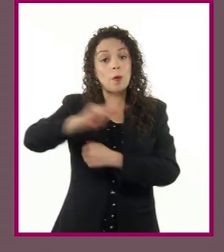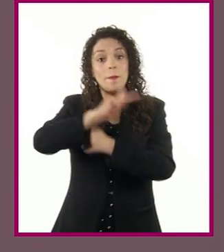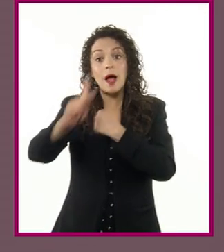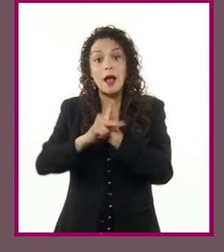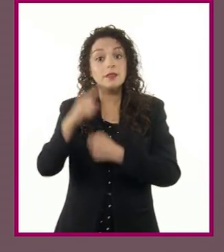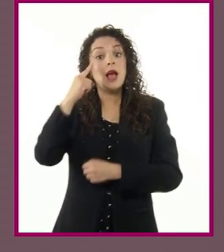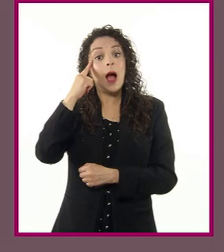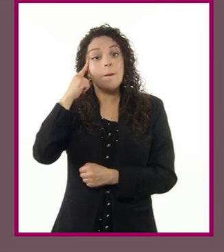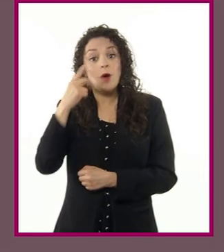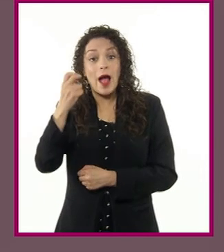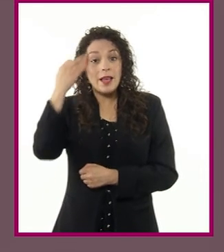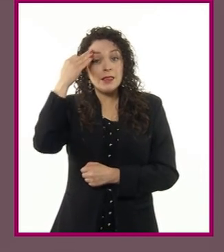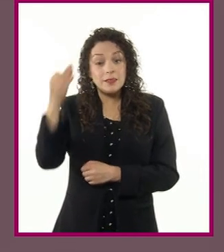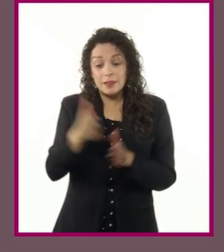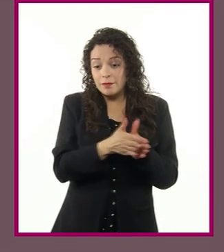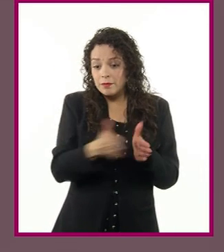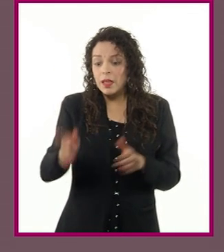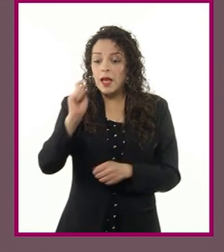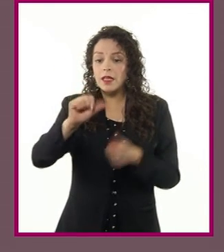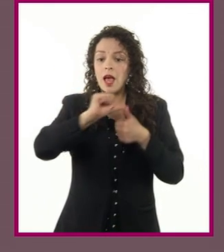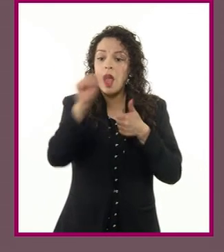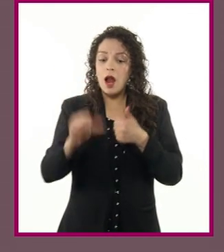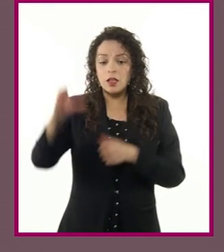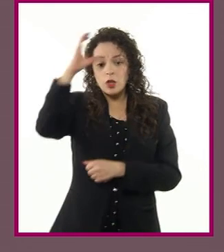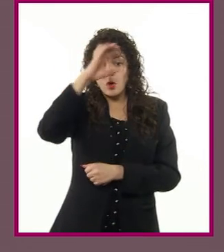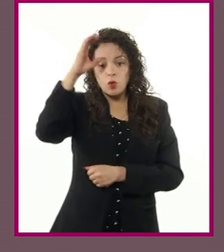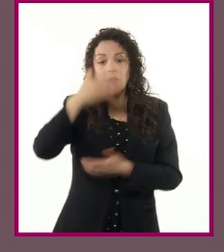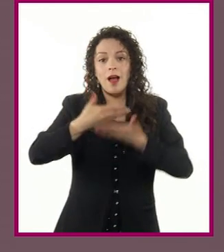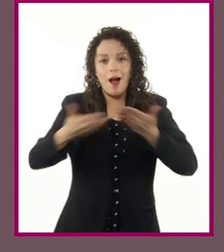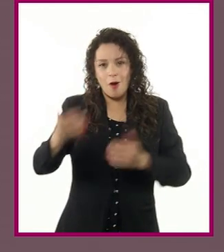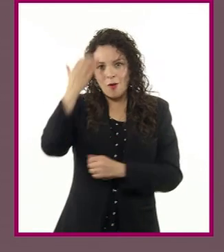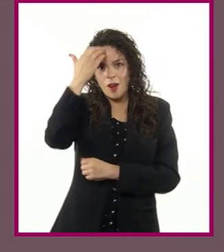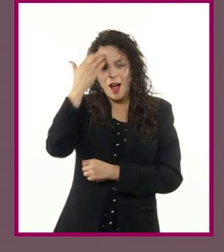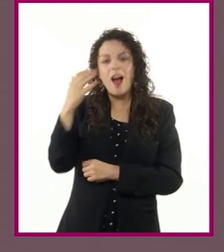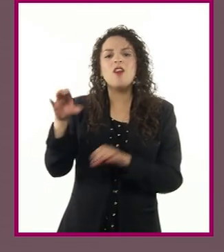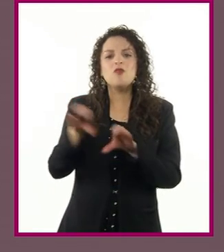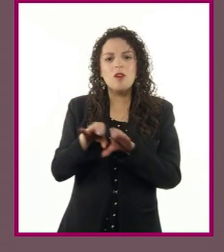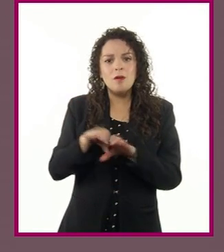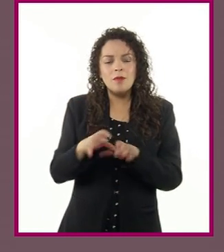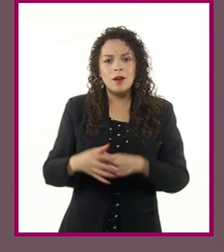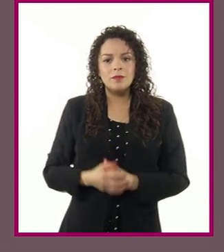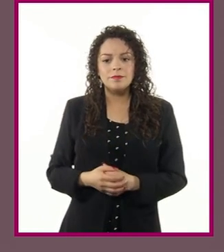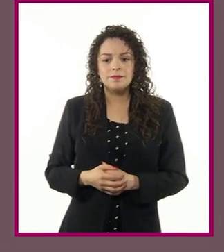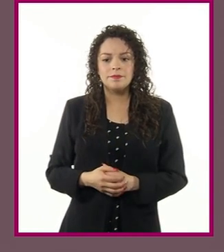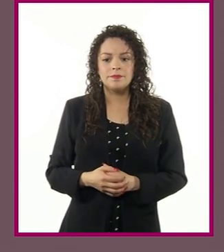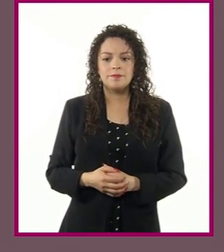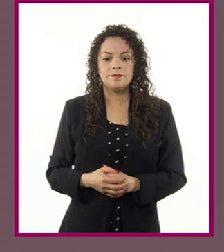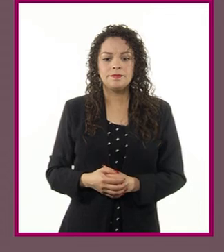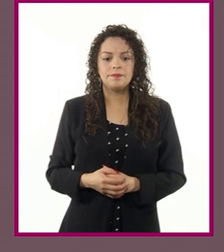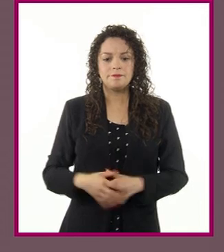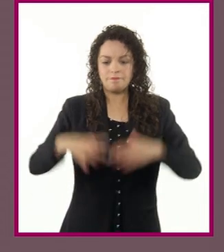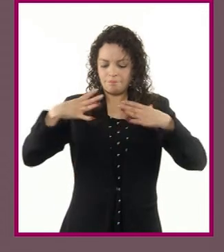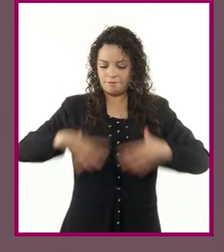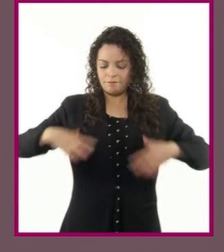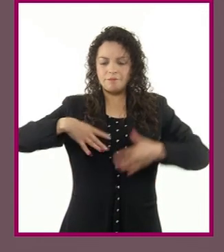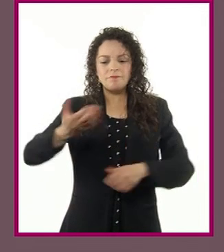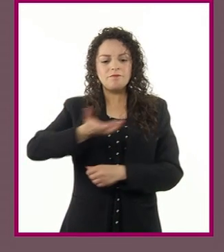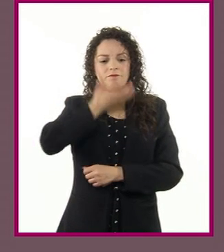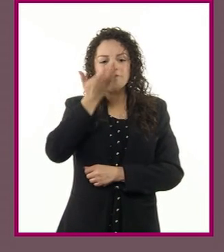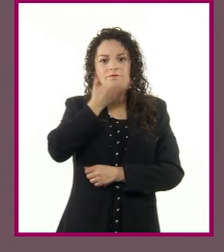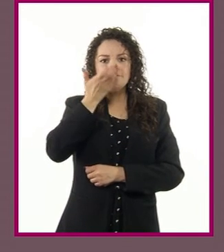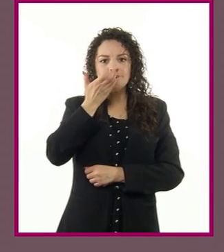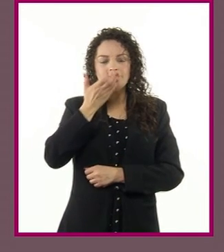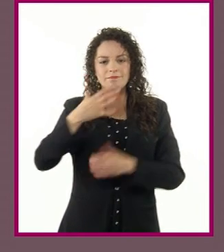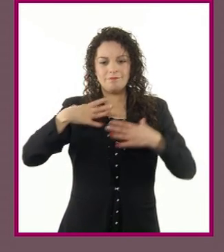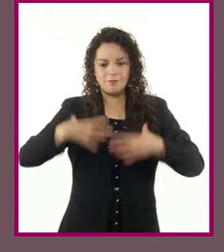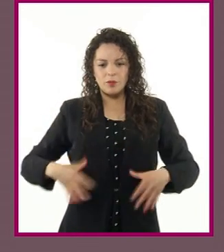donde surge el arte y la cultura como se conocen hoy día, como la vestimenta tradicional, ceremonias